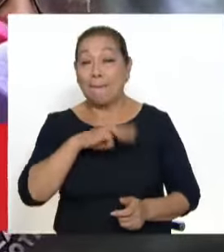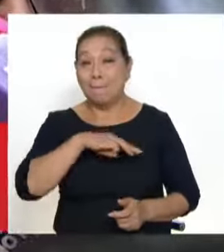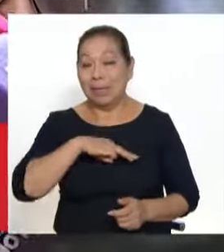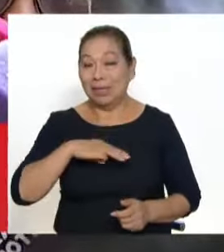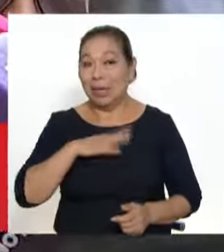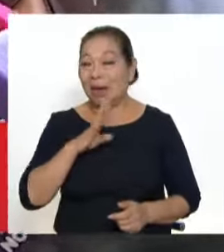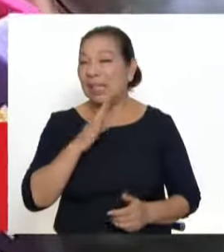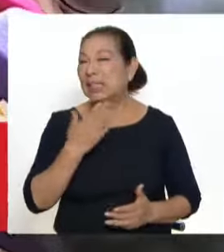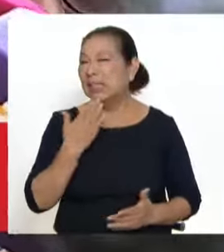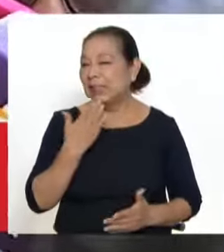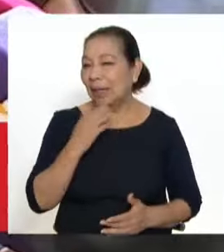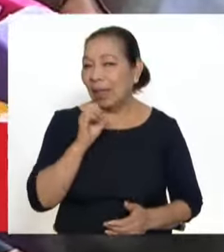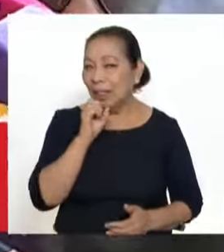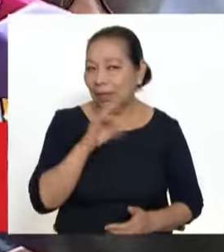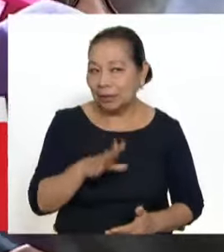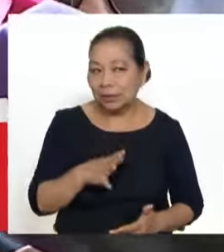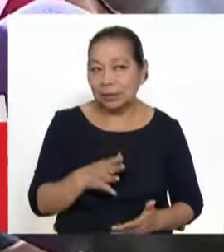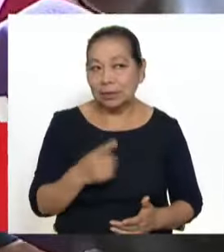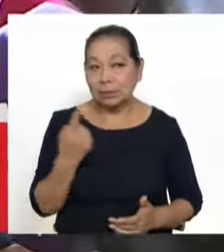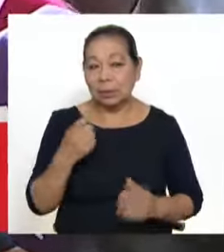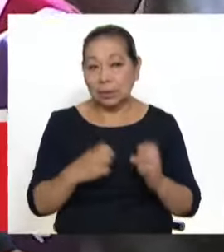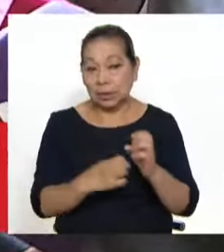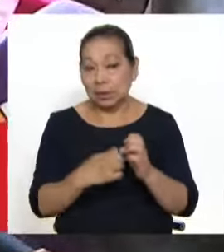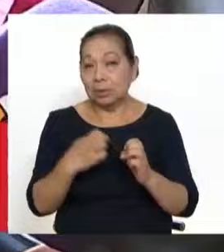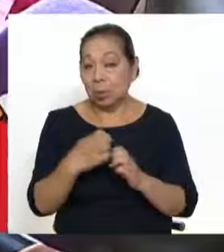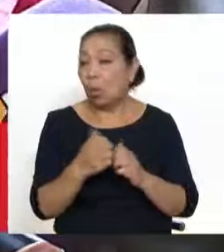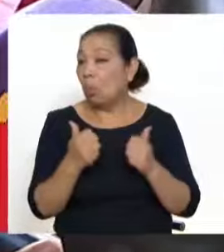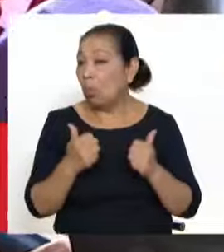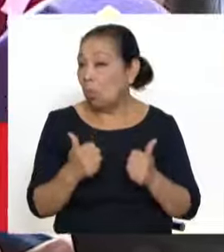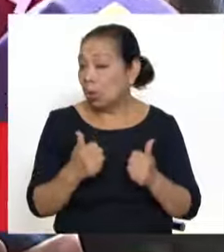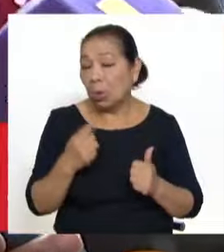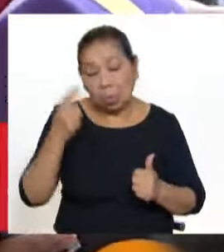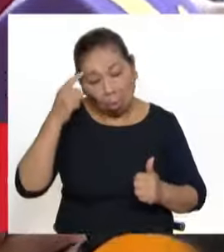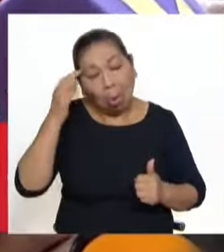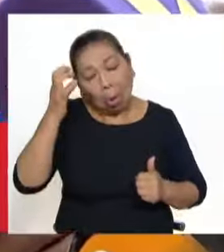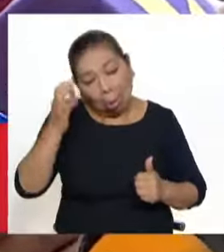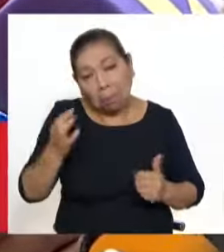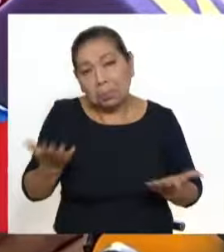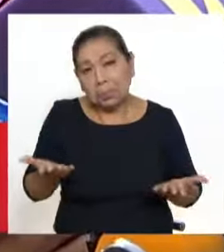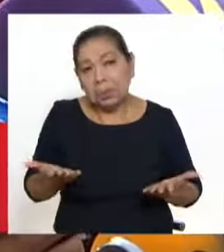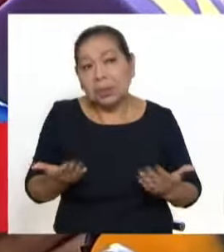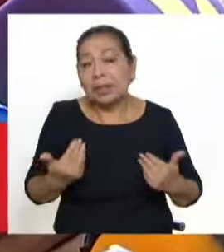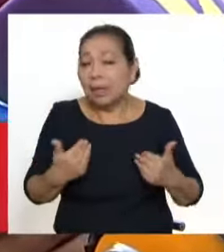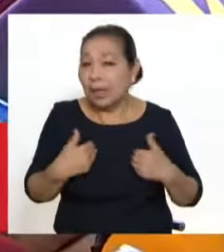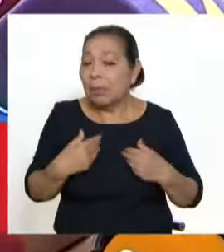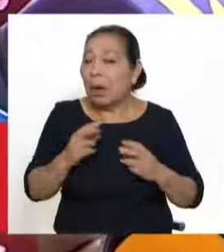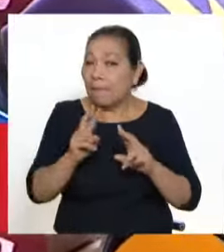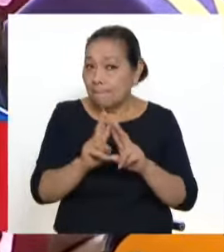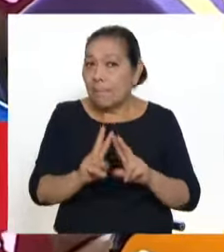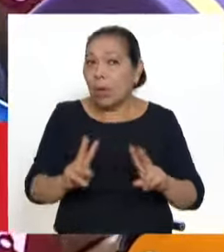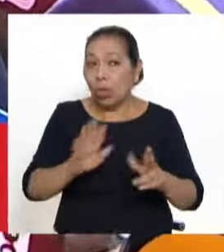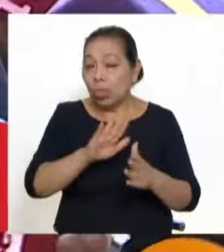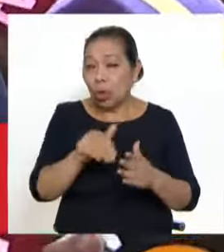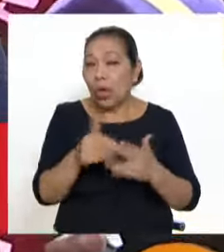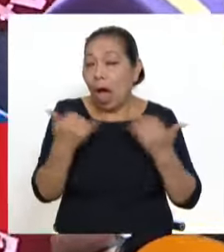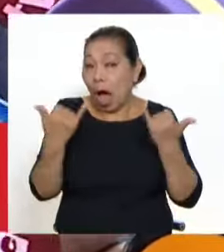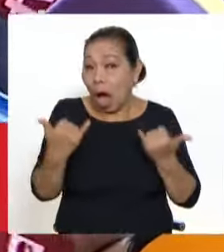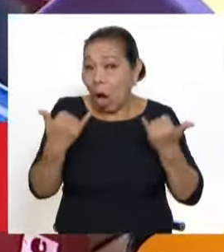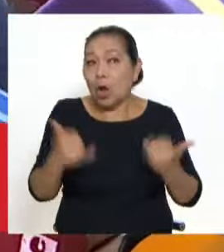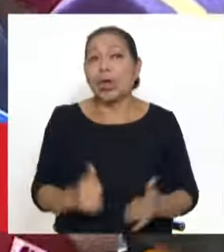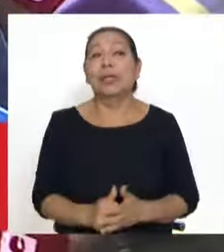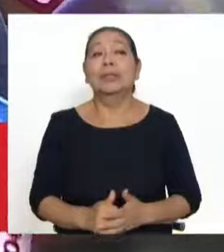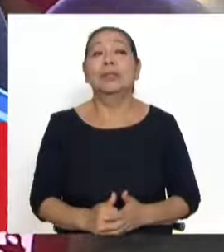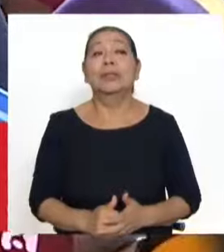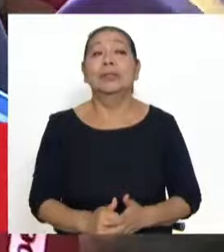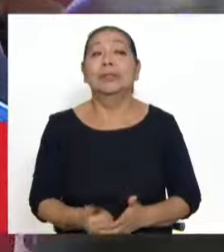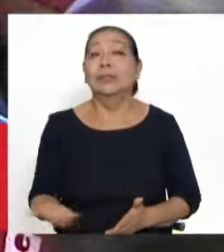Ambas han concluido, digamos, su primera etapa con éxito, creo yo, y creo que es algo que tenemos que valorar todos los peruanos. Y ahora,